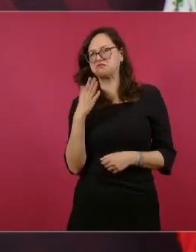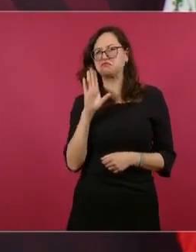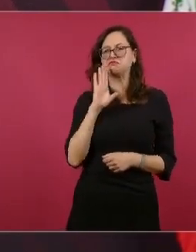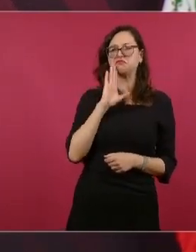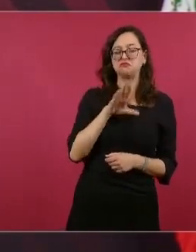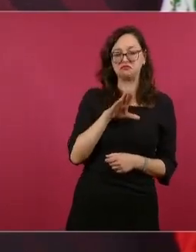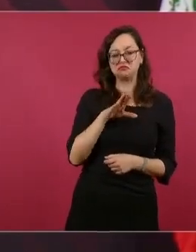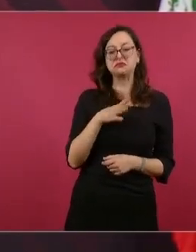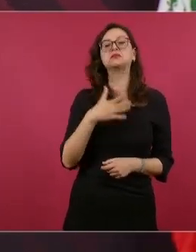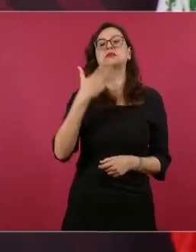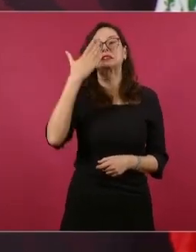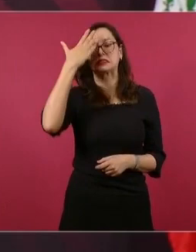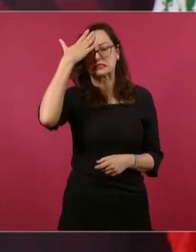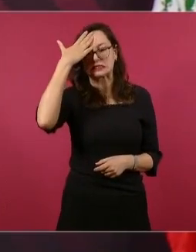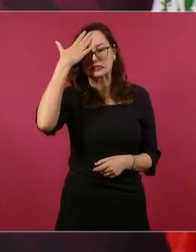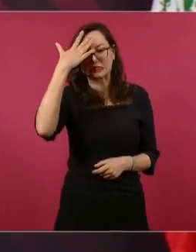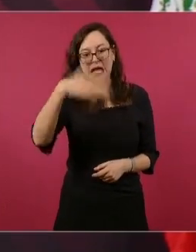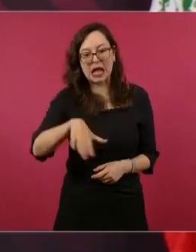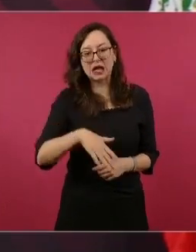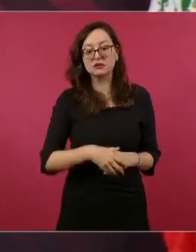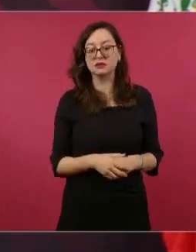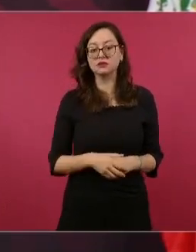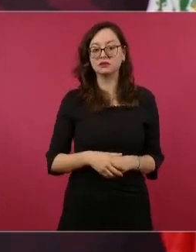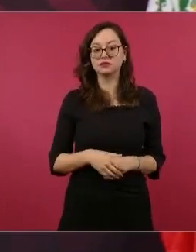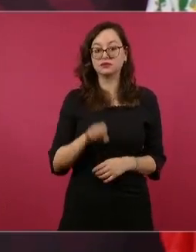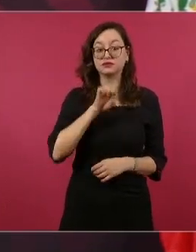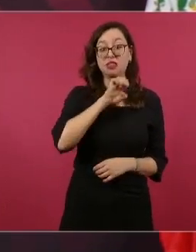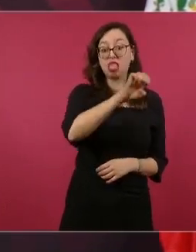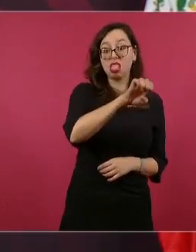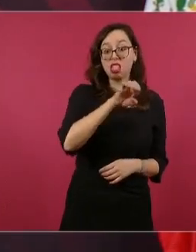conviene y no se le engaña.